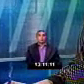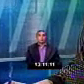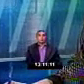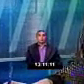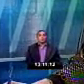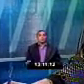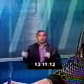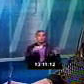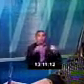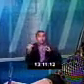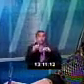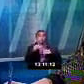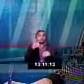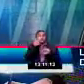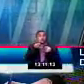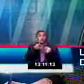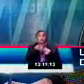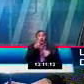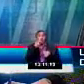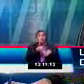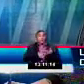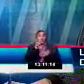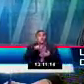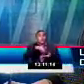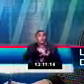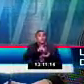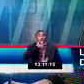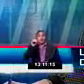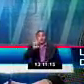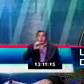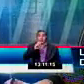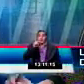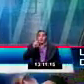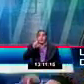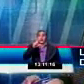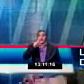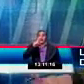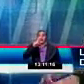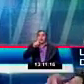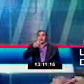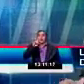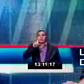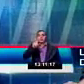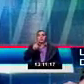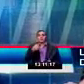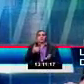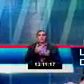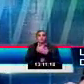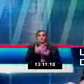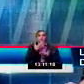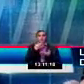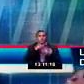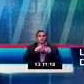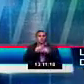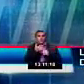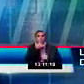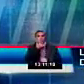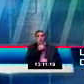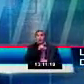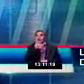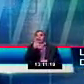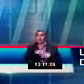Y chats extraídos, el celular del contratista manabita José Belis, revelan cómo intentó beneficiarse de forma irregular